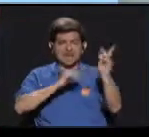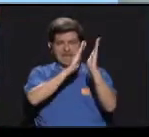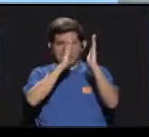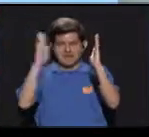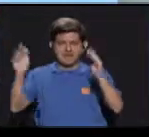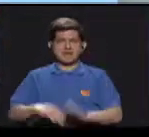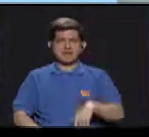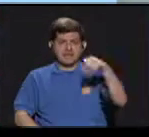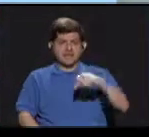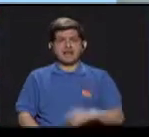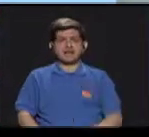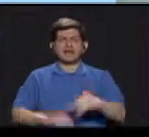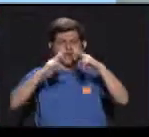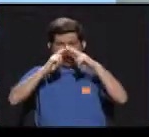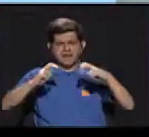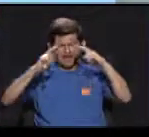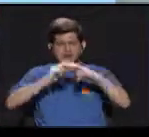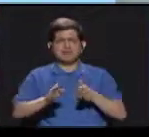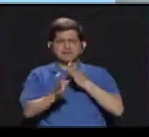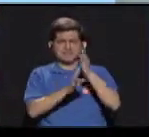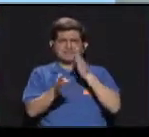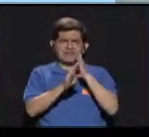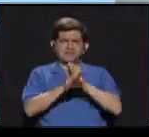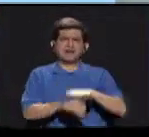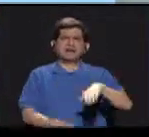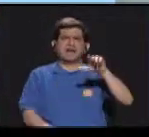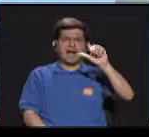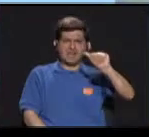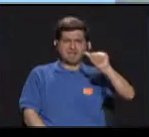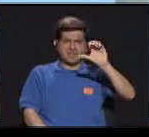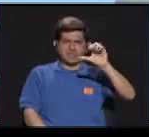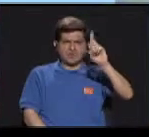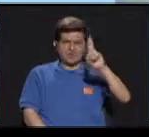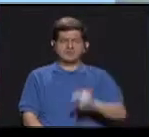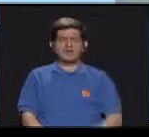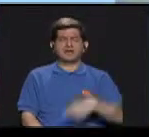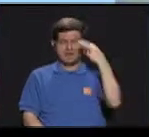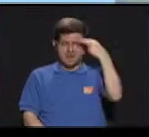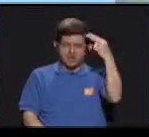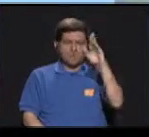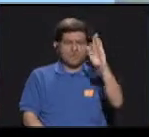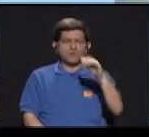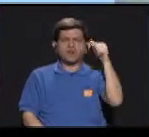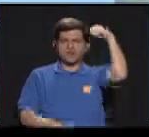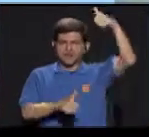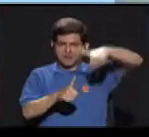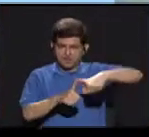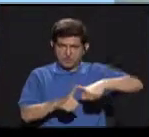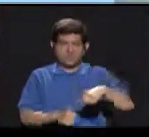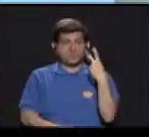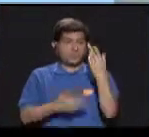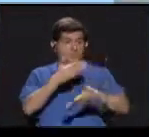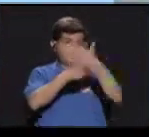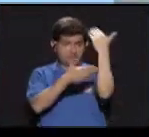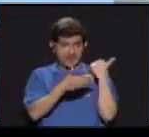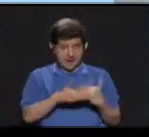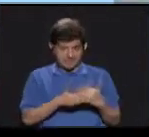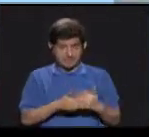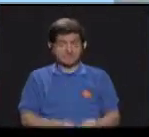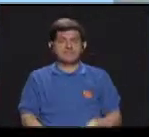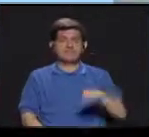Continuamos el lunes de Cinemateca, estamos haciendo este repaso por la carrera de don Alfredo Catania como un homenaje póstumo a su memoria. Roberto, acabamos de